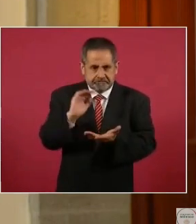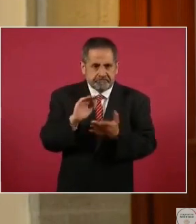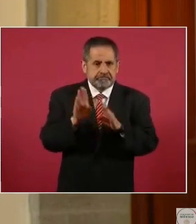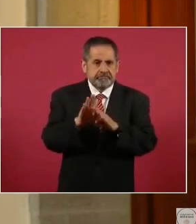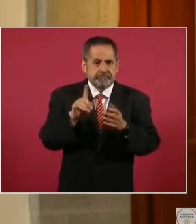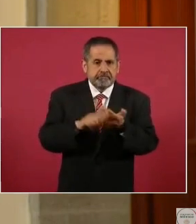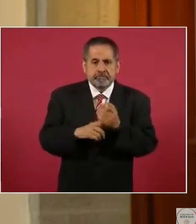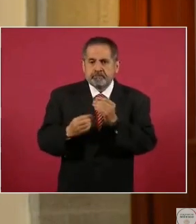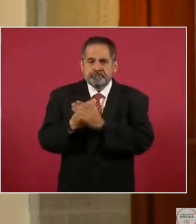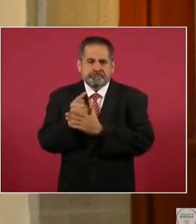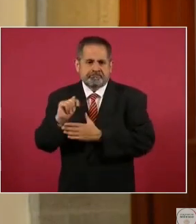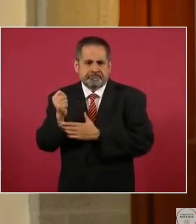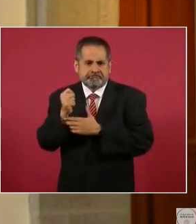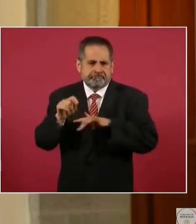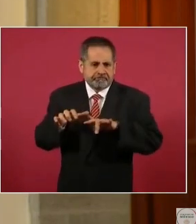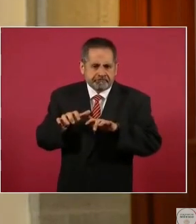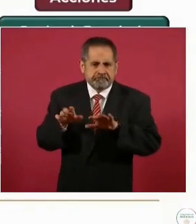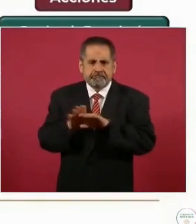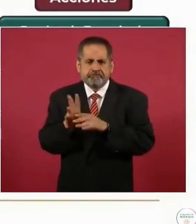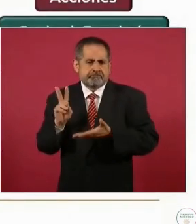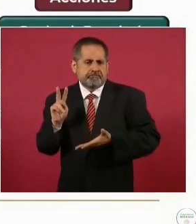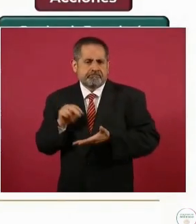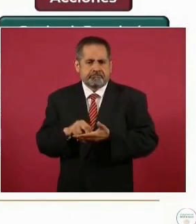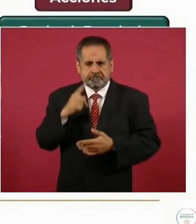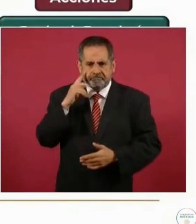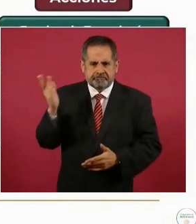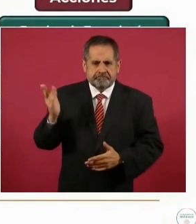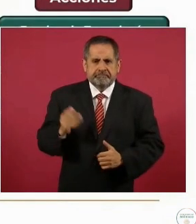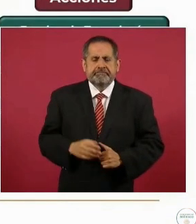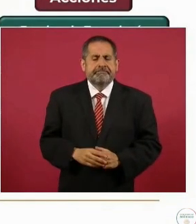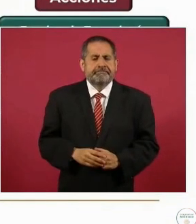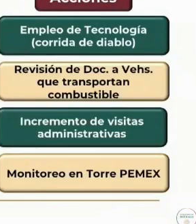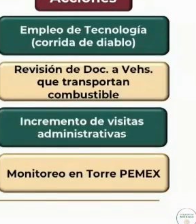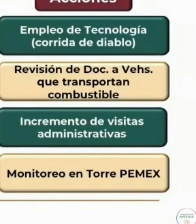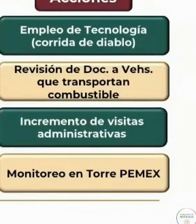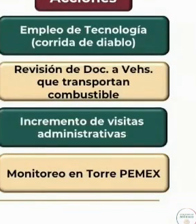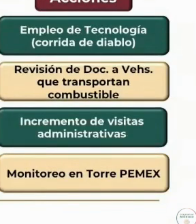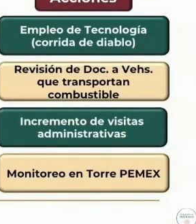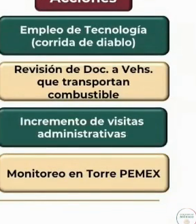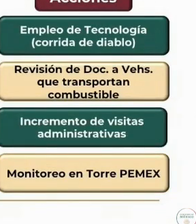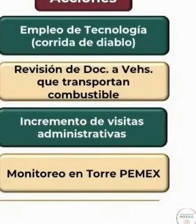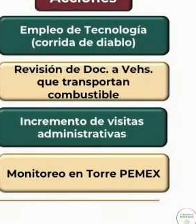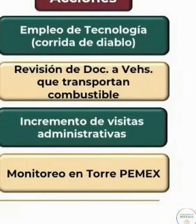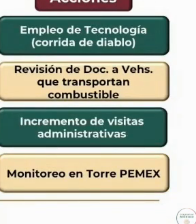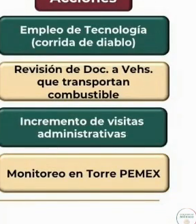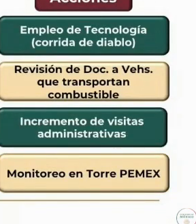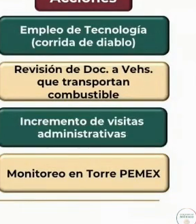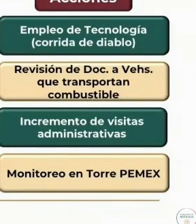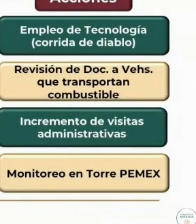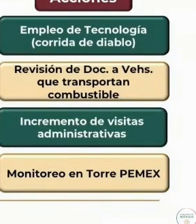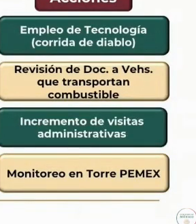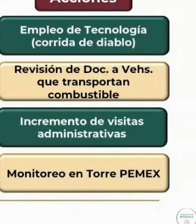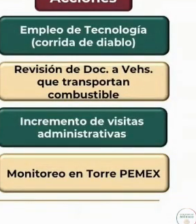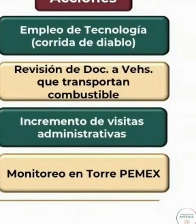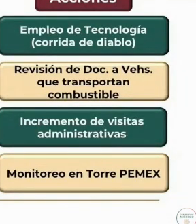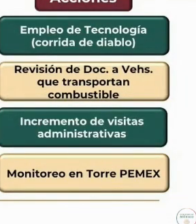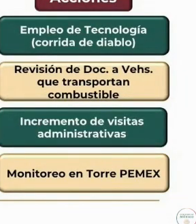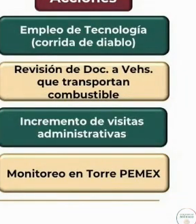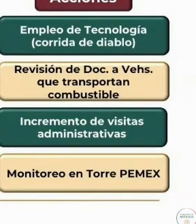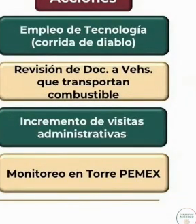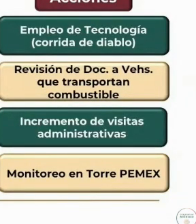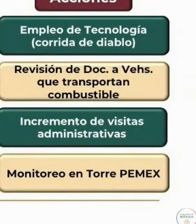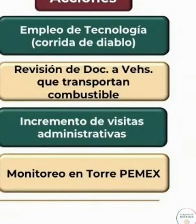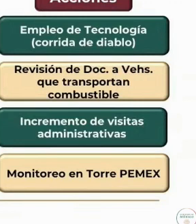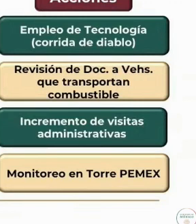tecnología presencia de mayor personal empleo para identificación y se ha ido reduciendo